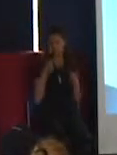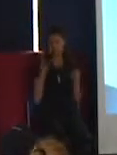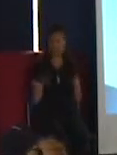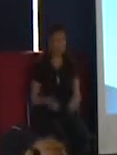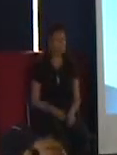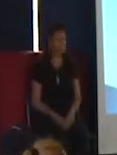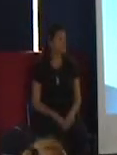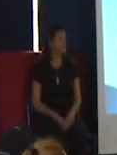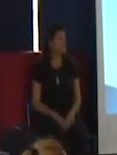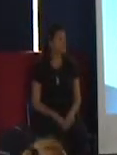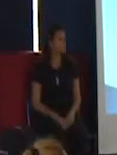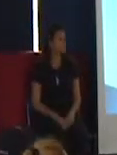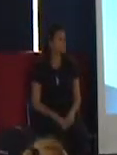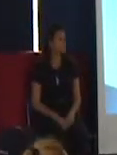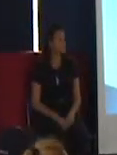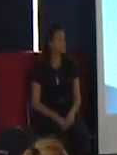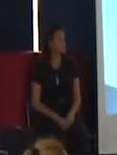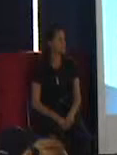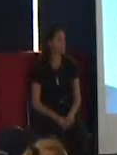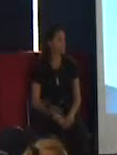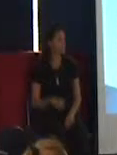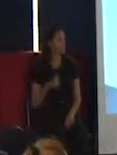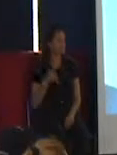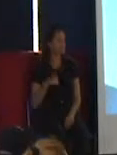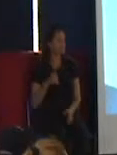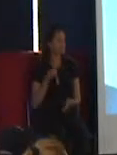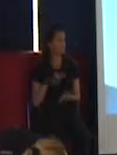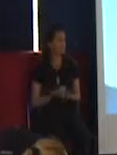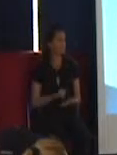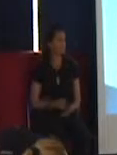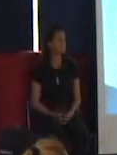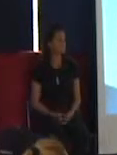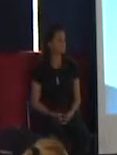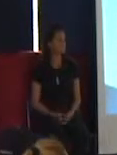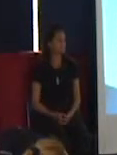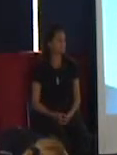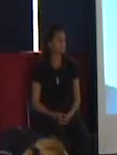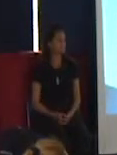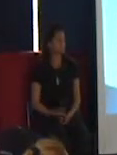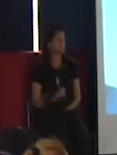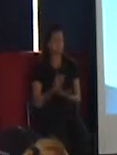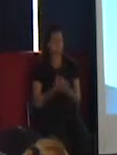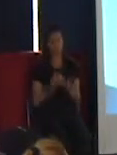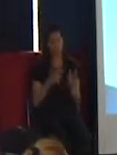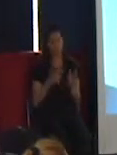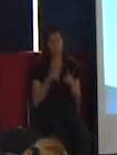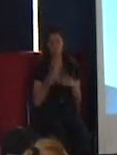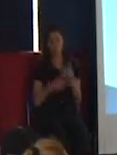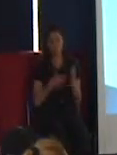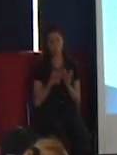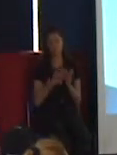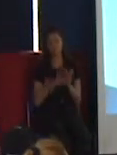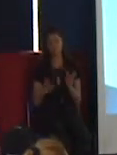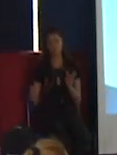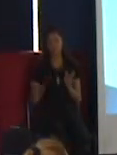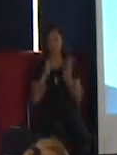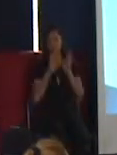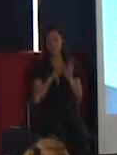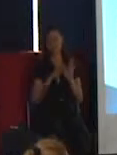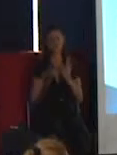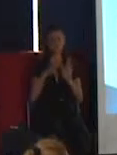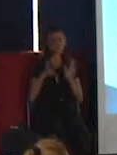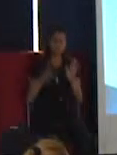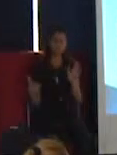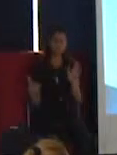Bueno, pues entonces para ello tenemos una serie de mecanismos, tanto